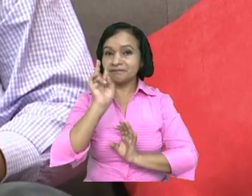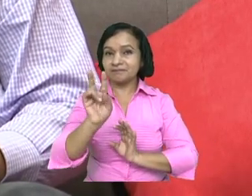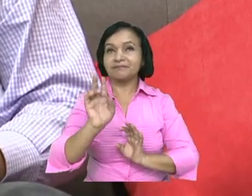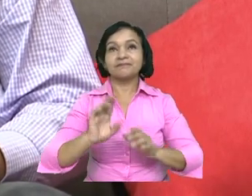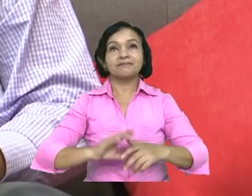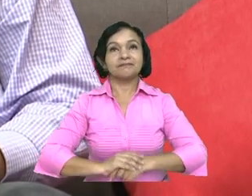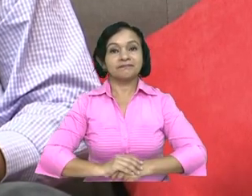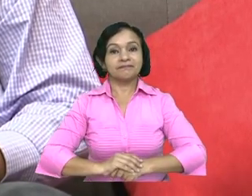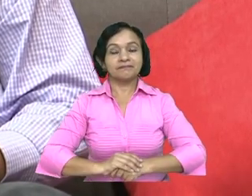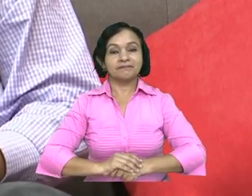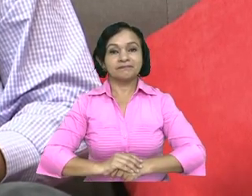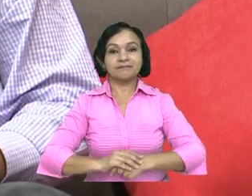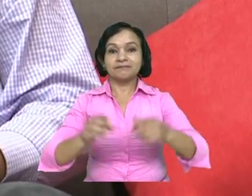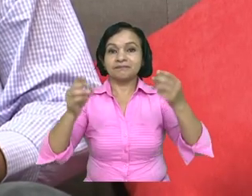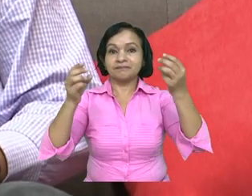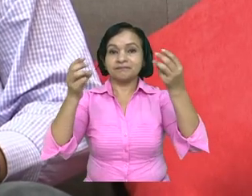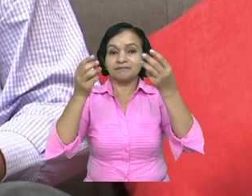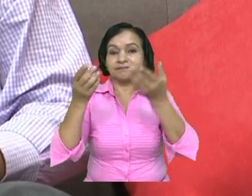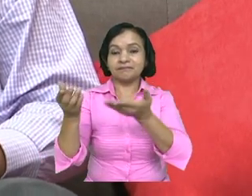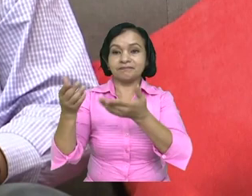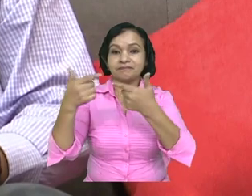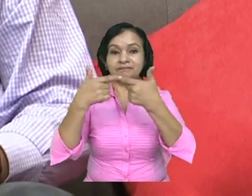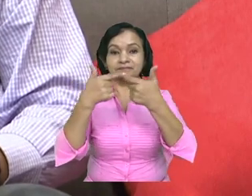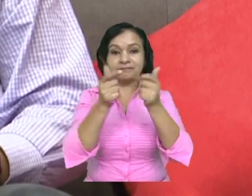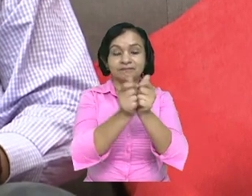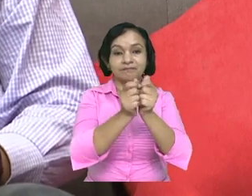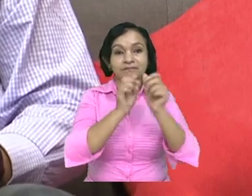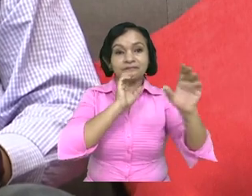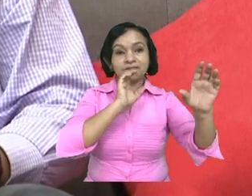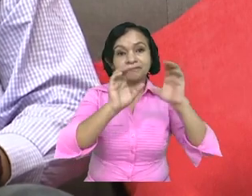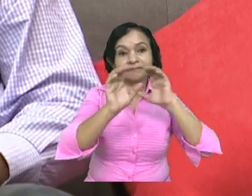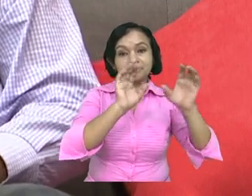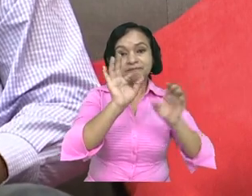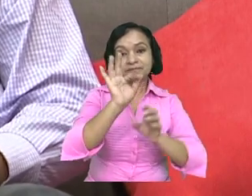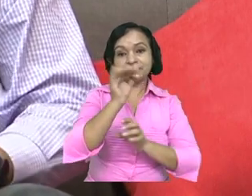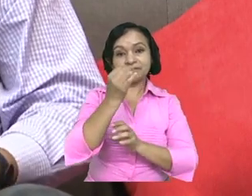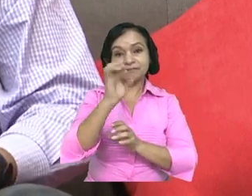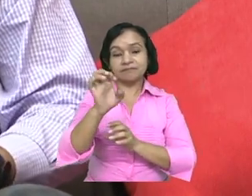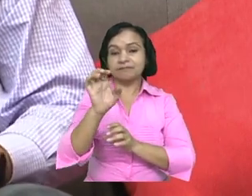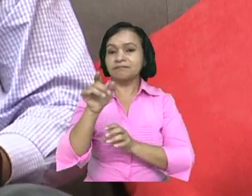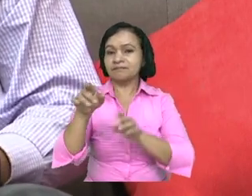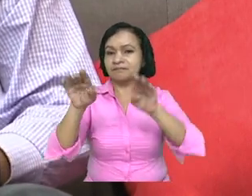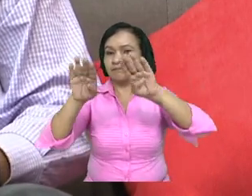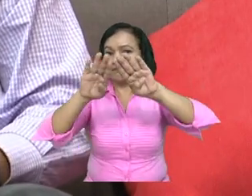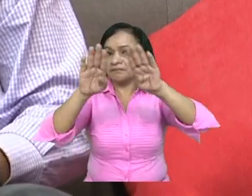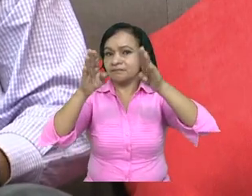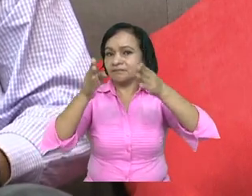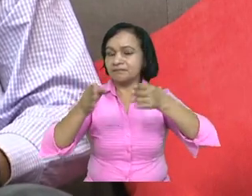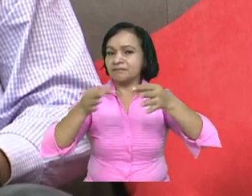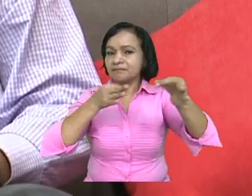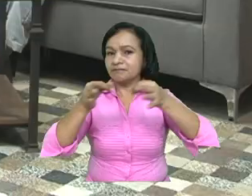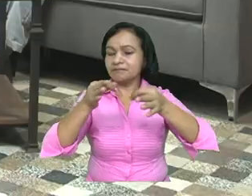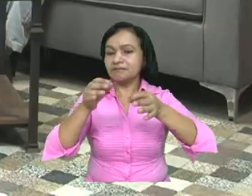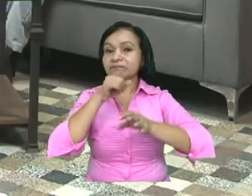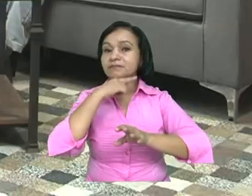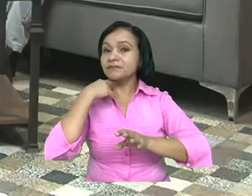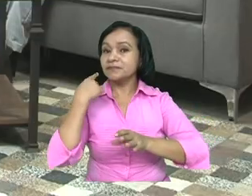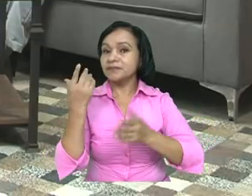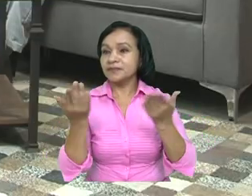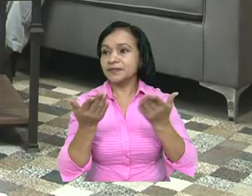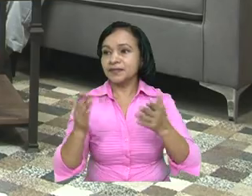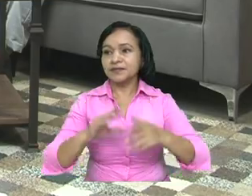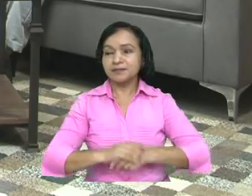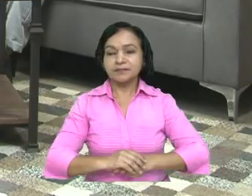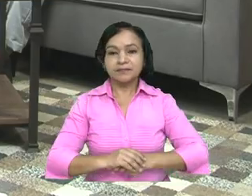el material que pasara el equipo de comunicación del nuevo FICE. Compañera, pues sus comentarios, ¿no?, a partir de esta realidad. Mira,